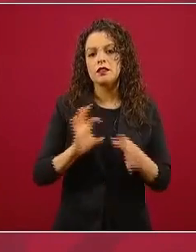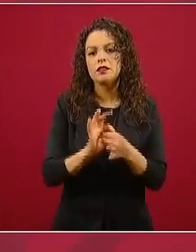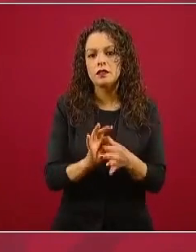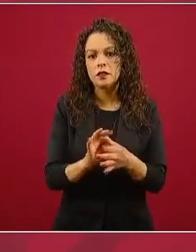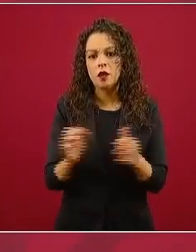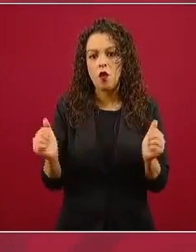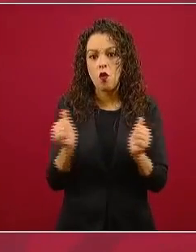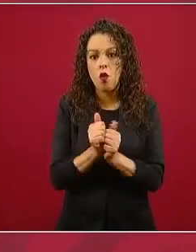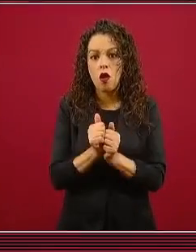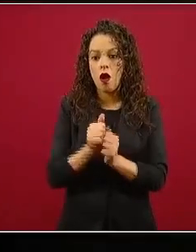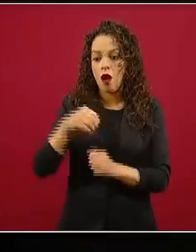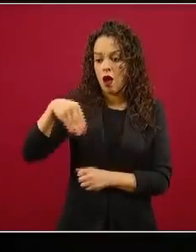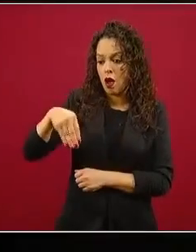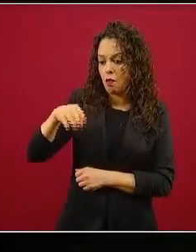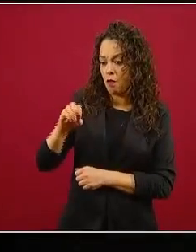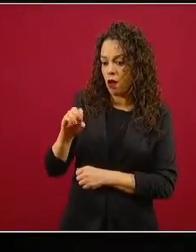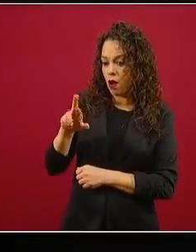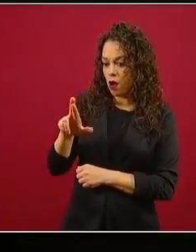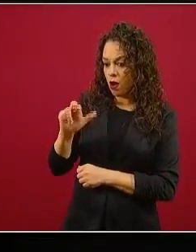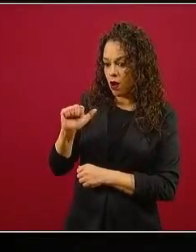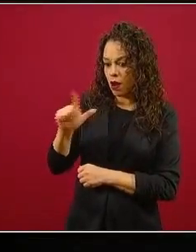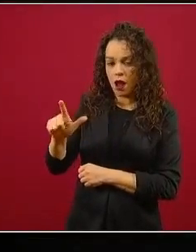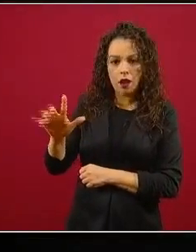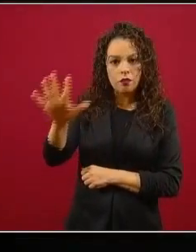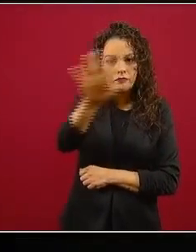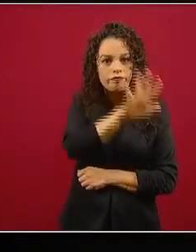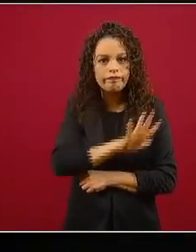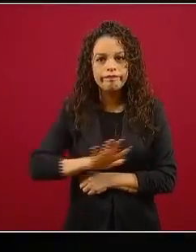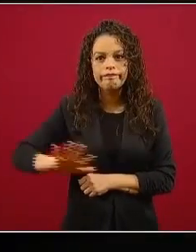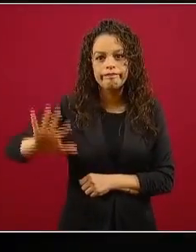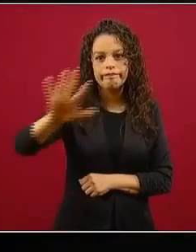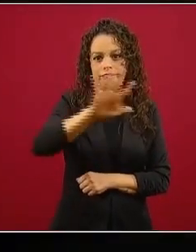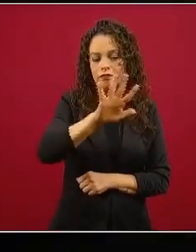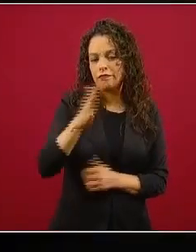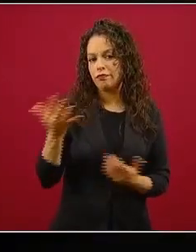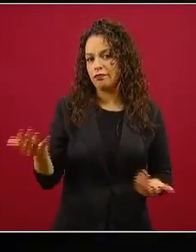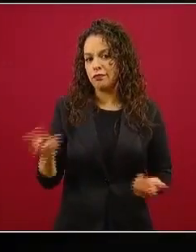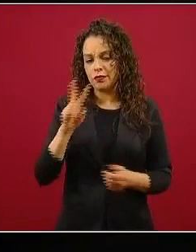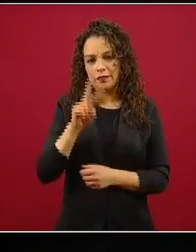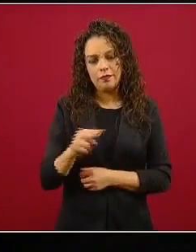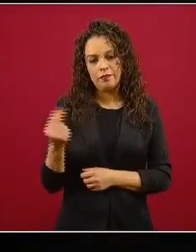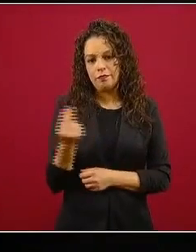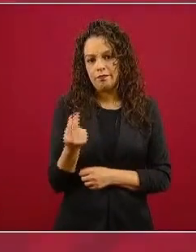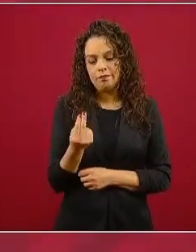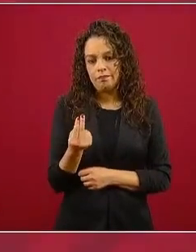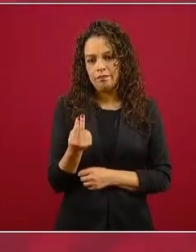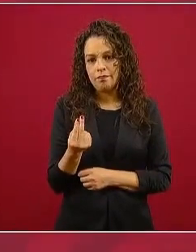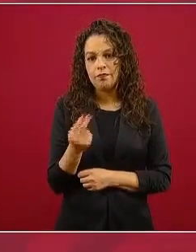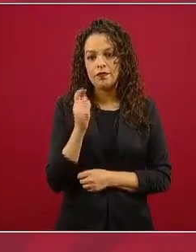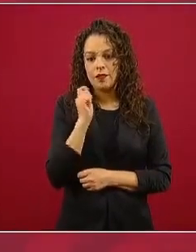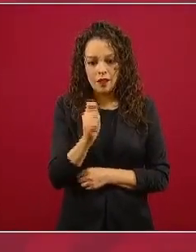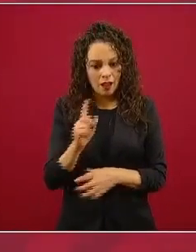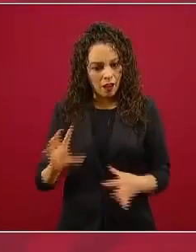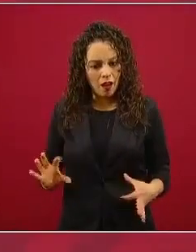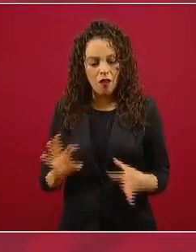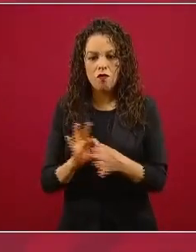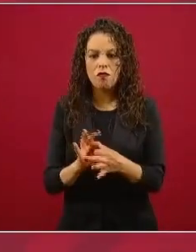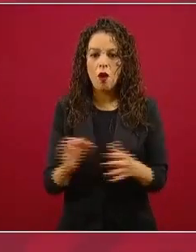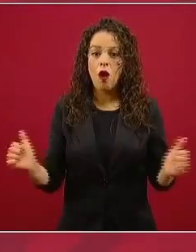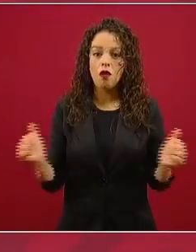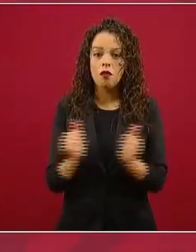pública, que tiene que ver con la corrupción